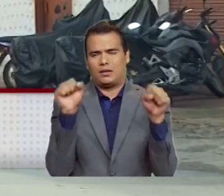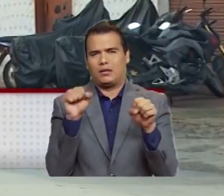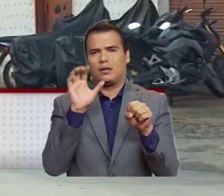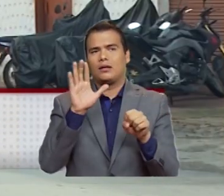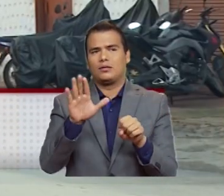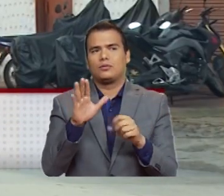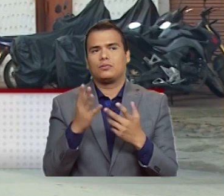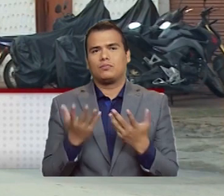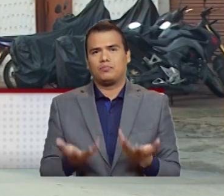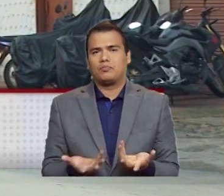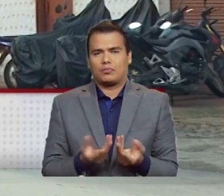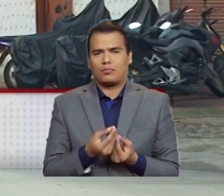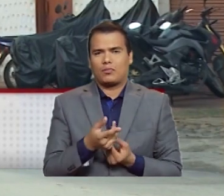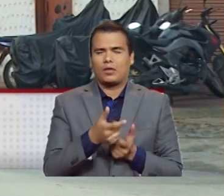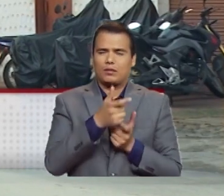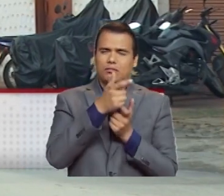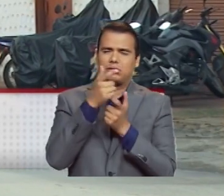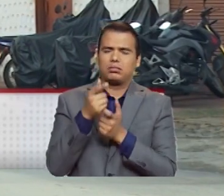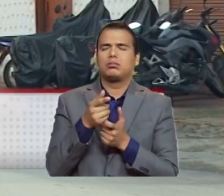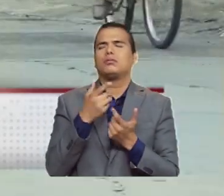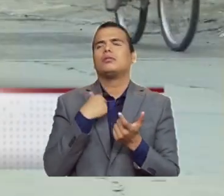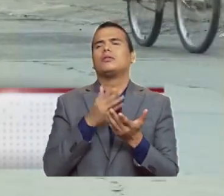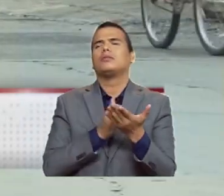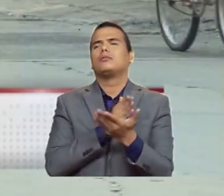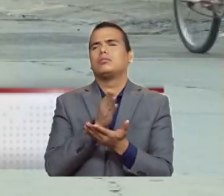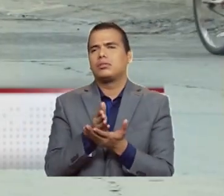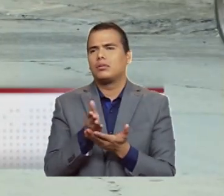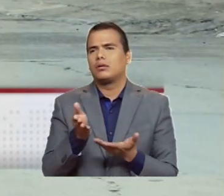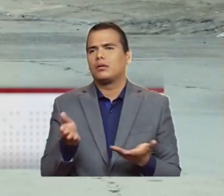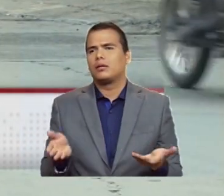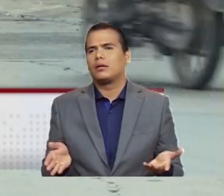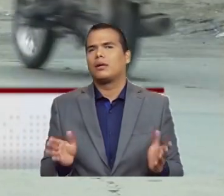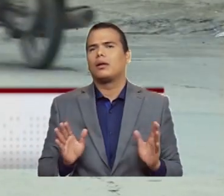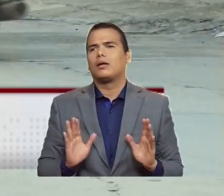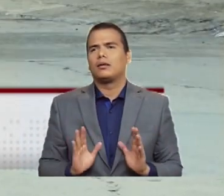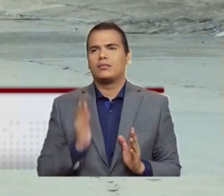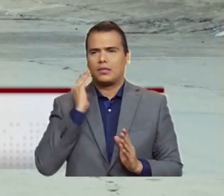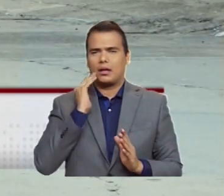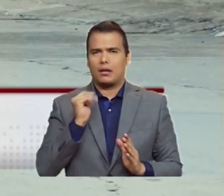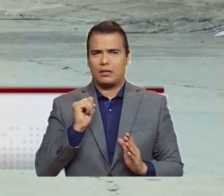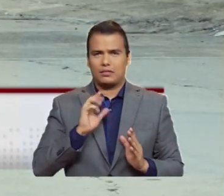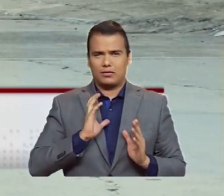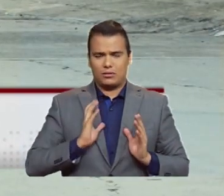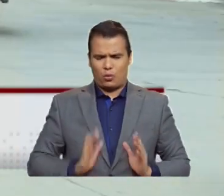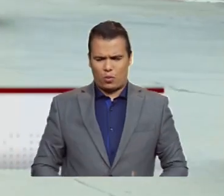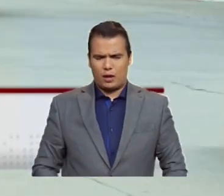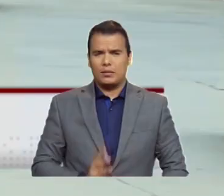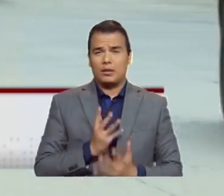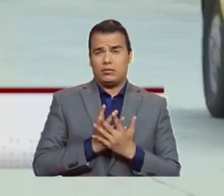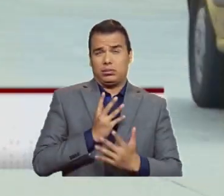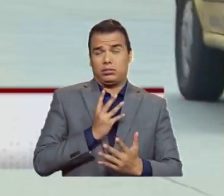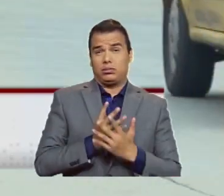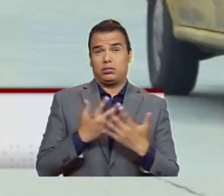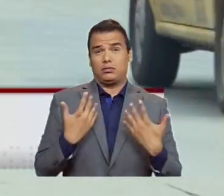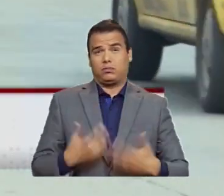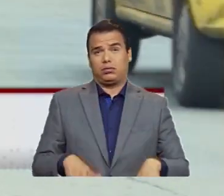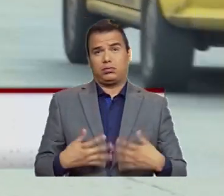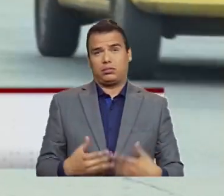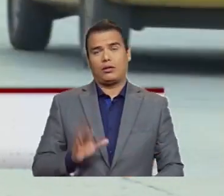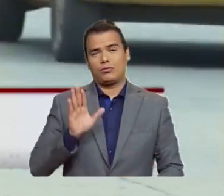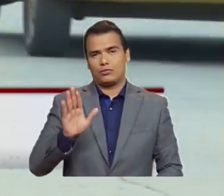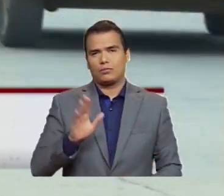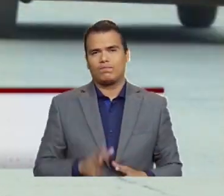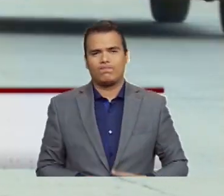cuando los bomberos se encontraron el cuerpo sin vida de una de ellas con graves quemaduras en medio de un incendio registrado en un